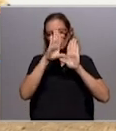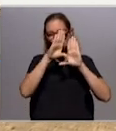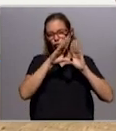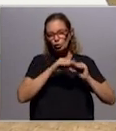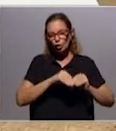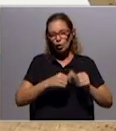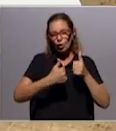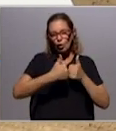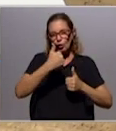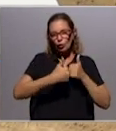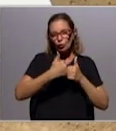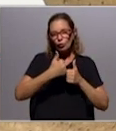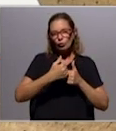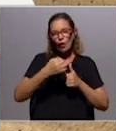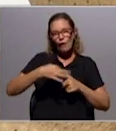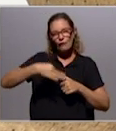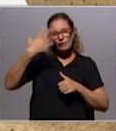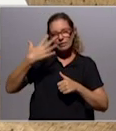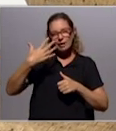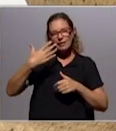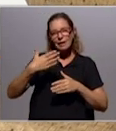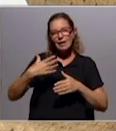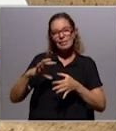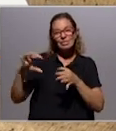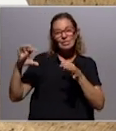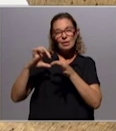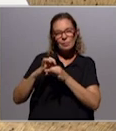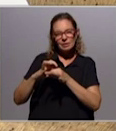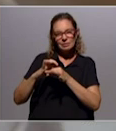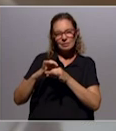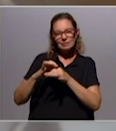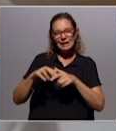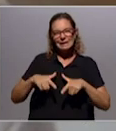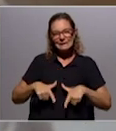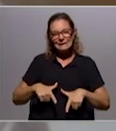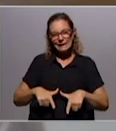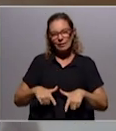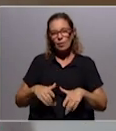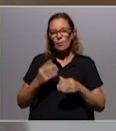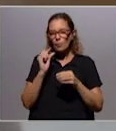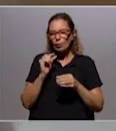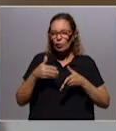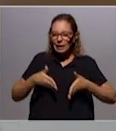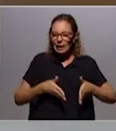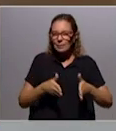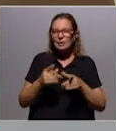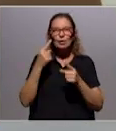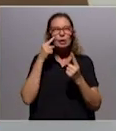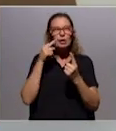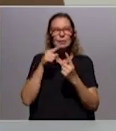concursos oficiales que dependen de esta gerencia un poco en el camino y el objetivo de eso